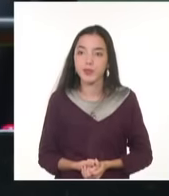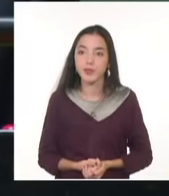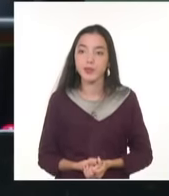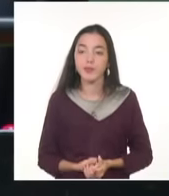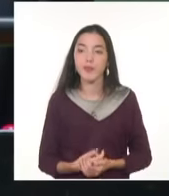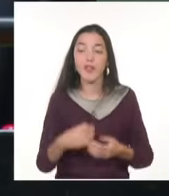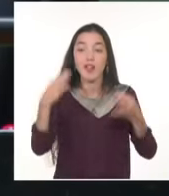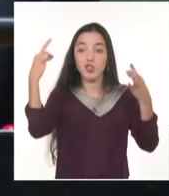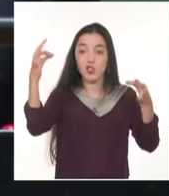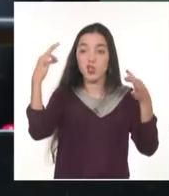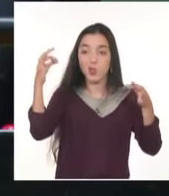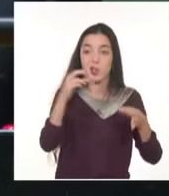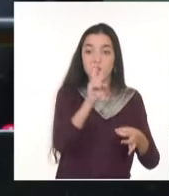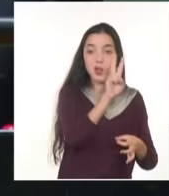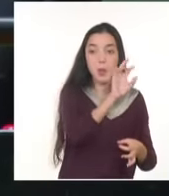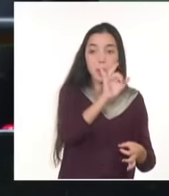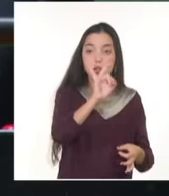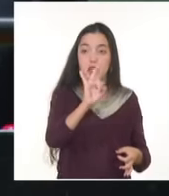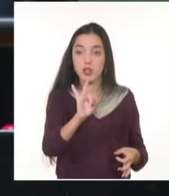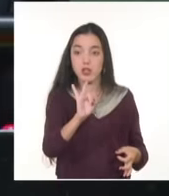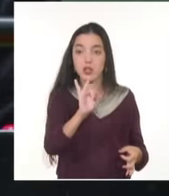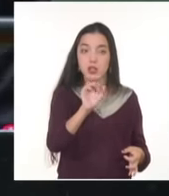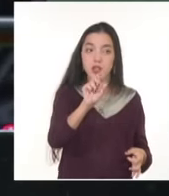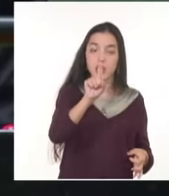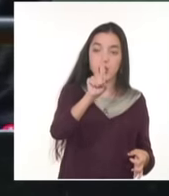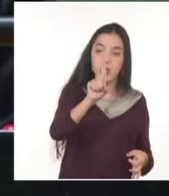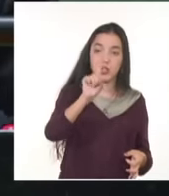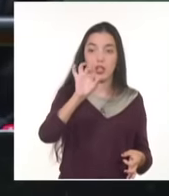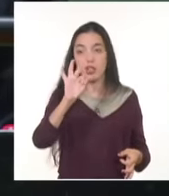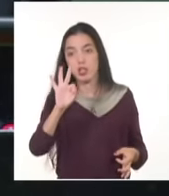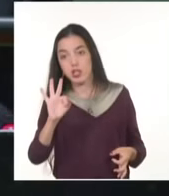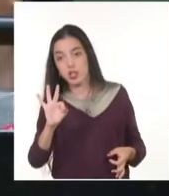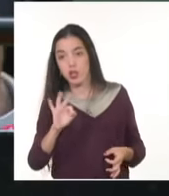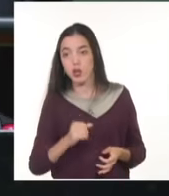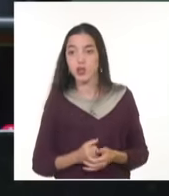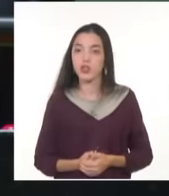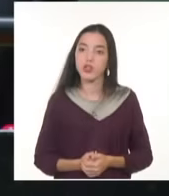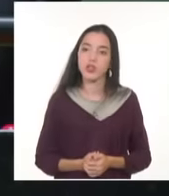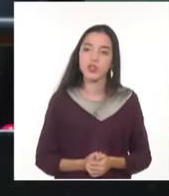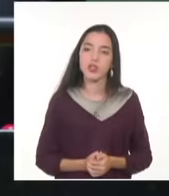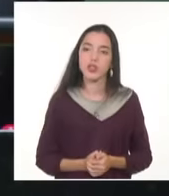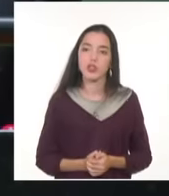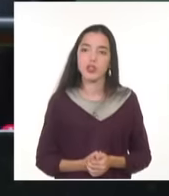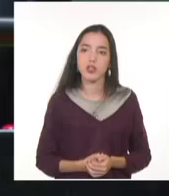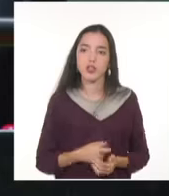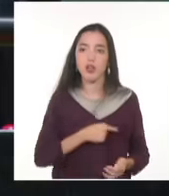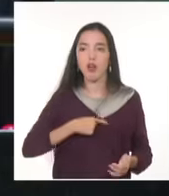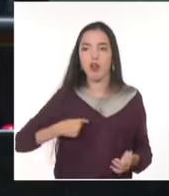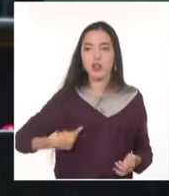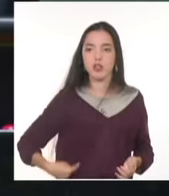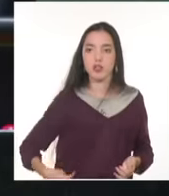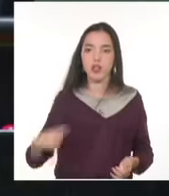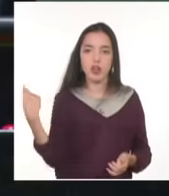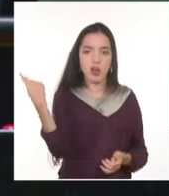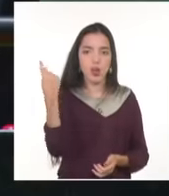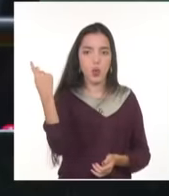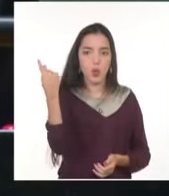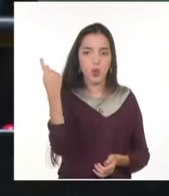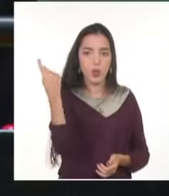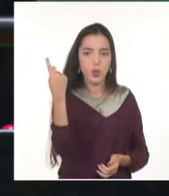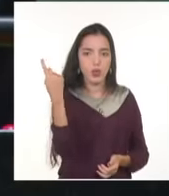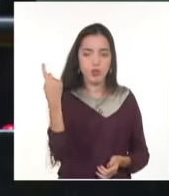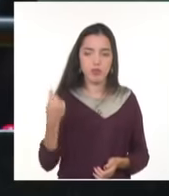2758, reconociendo a la República Popular como la única y legítima representante del pueblo